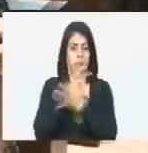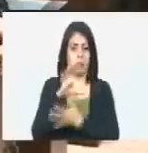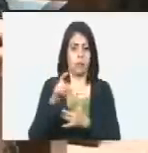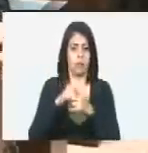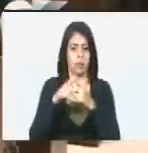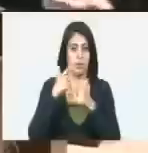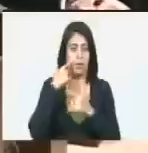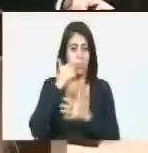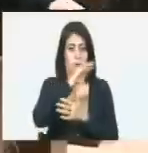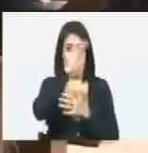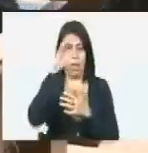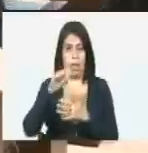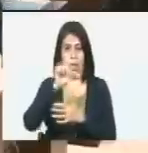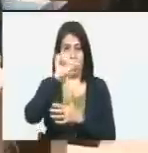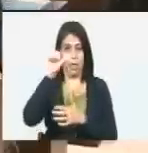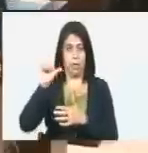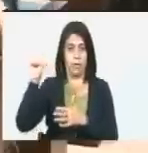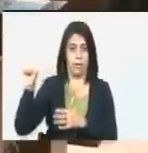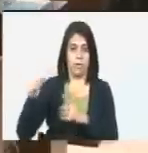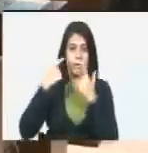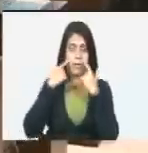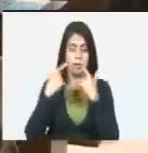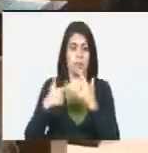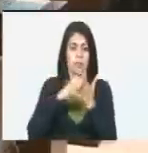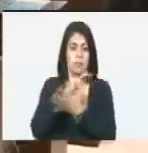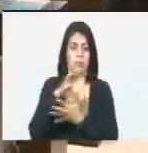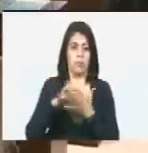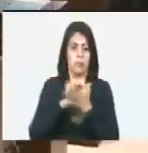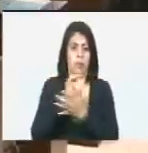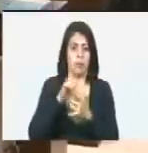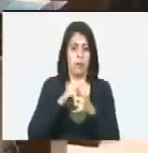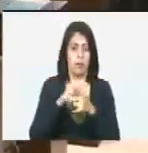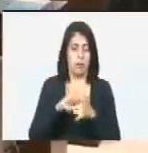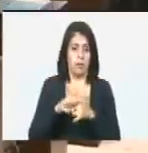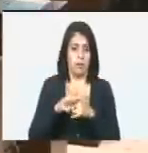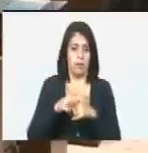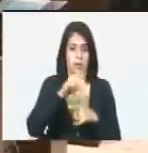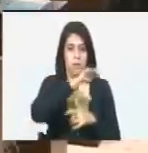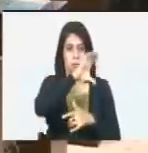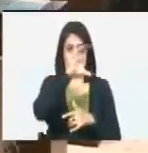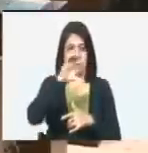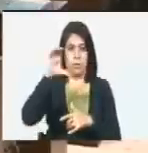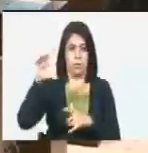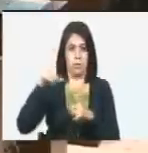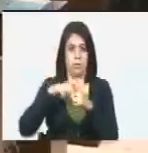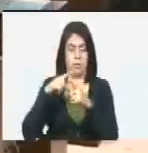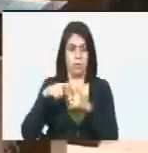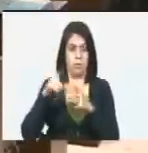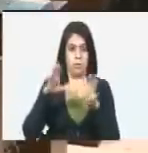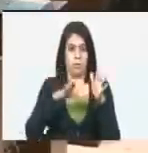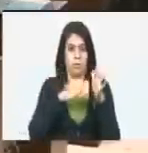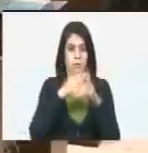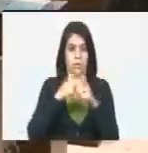atlántica. Hay que ver lo que es tener problemas en el Caribe, Paso de la Mona, Paso